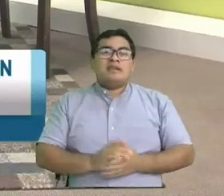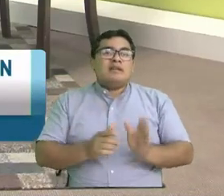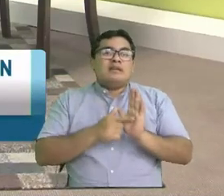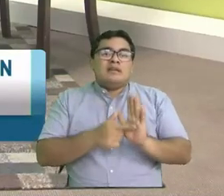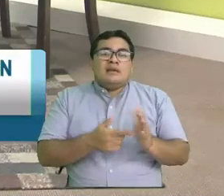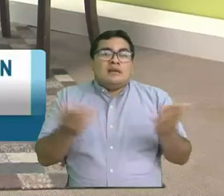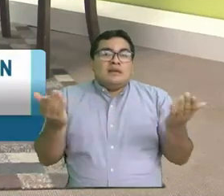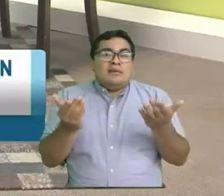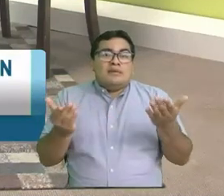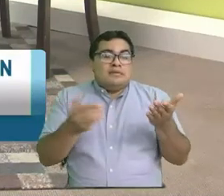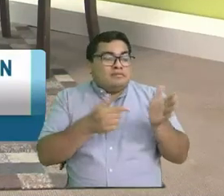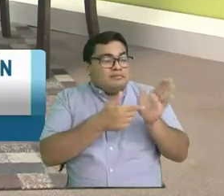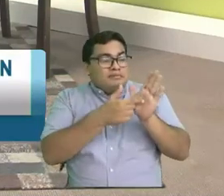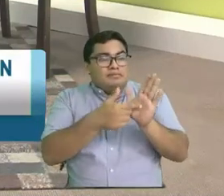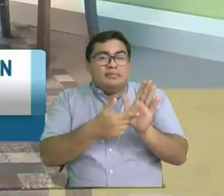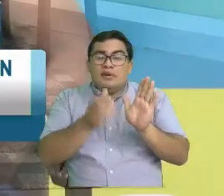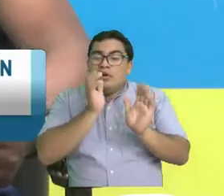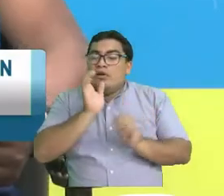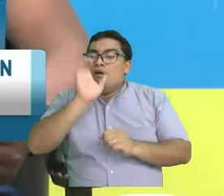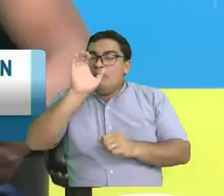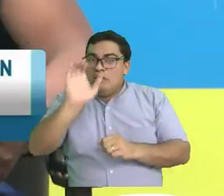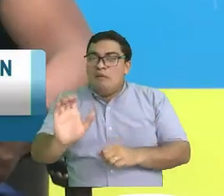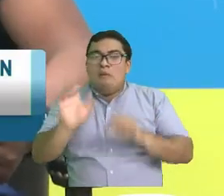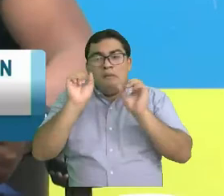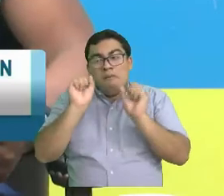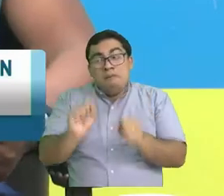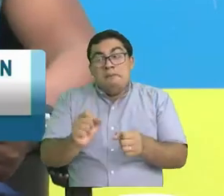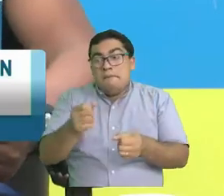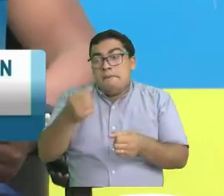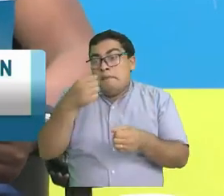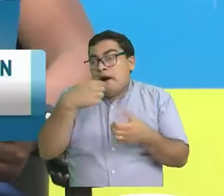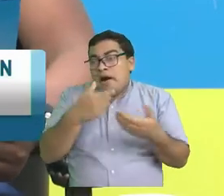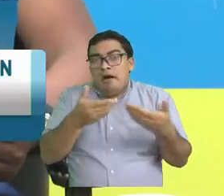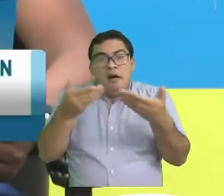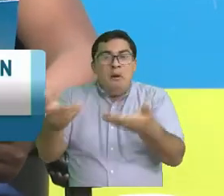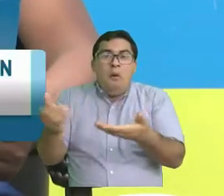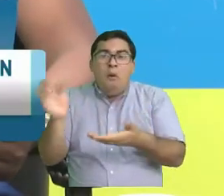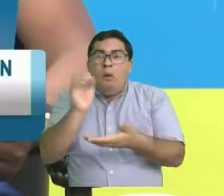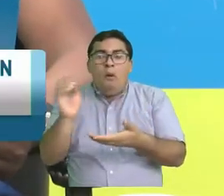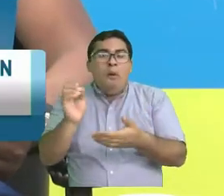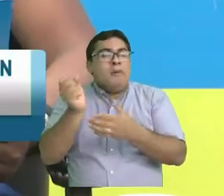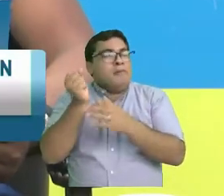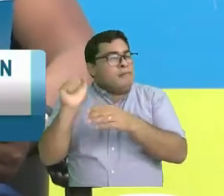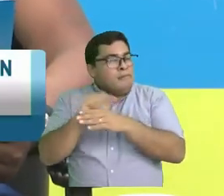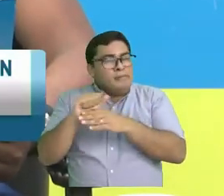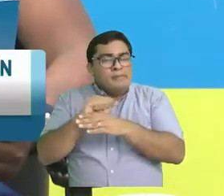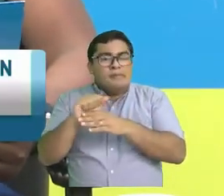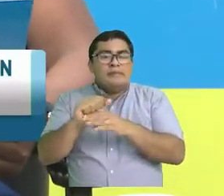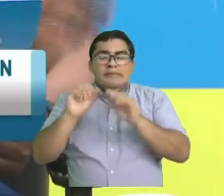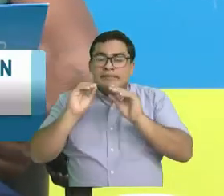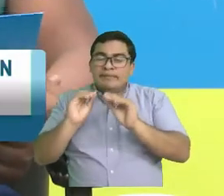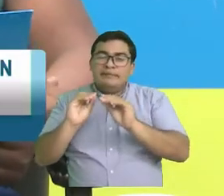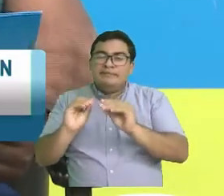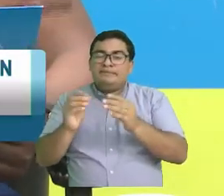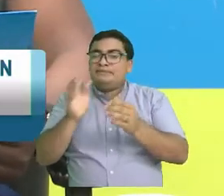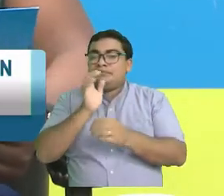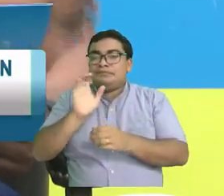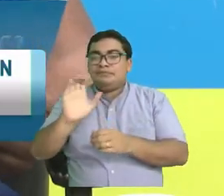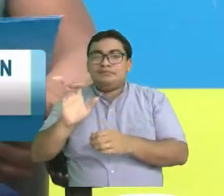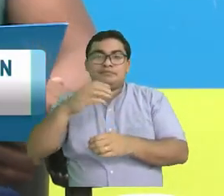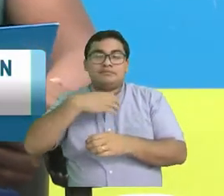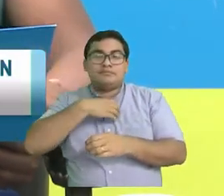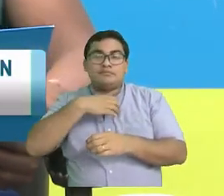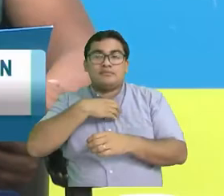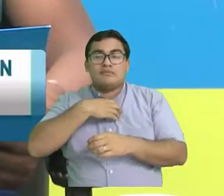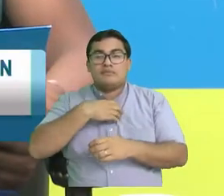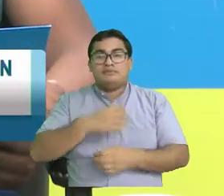estudio específico de que el niño se le puede dar X o Y tratamiento o X o Y terapia según la onda, lo que usted